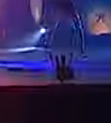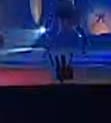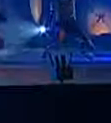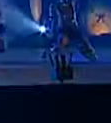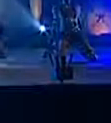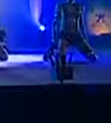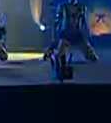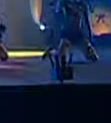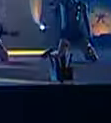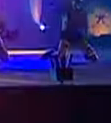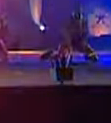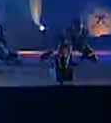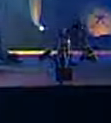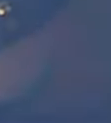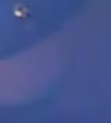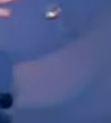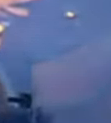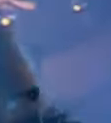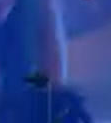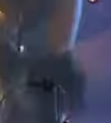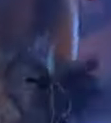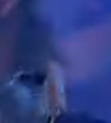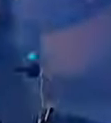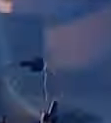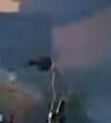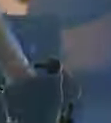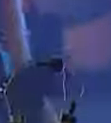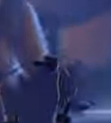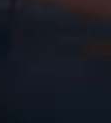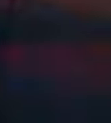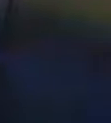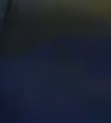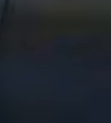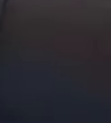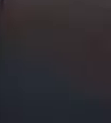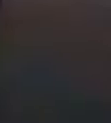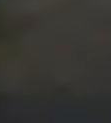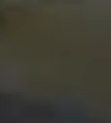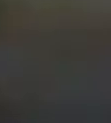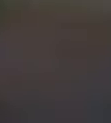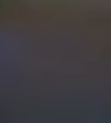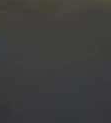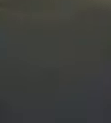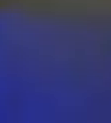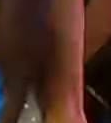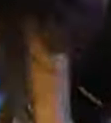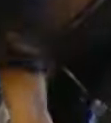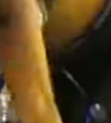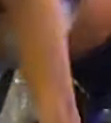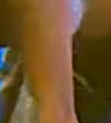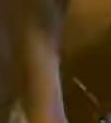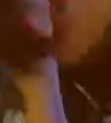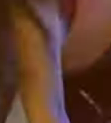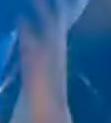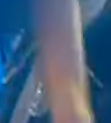her mind. But in the cultural sense, I just weaken future tense. Judas gives me a good fence to wear ill